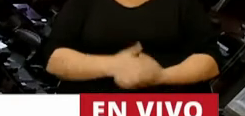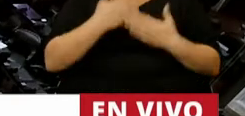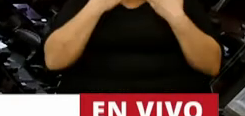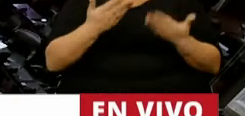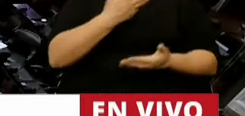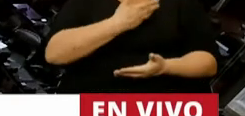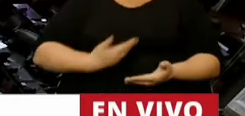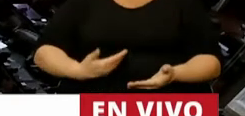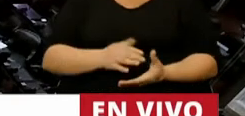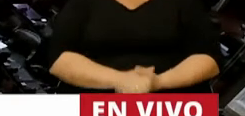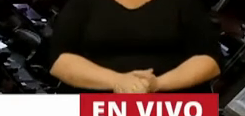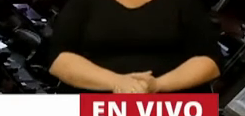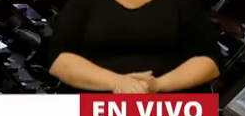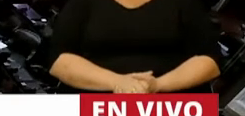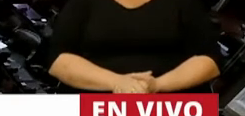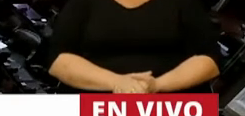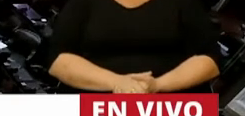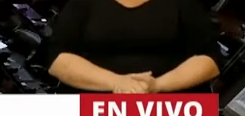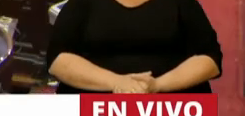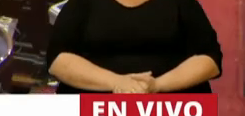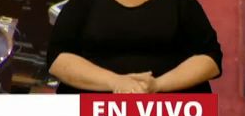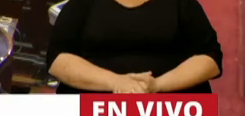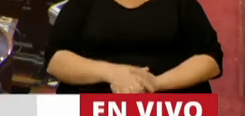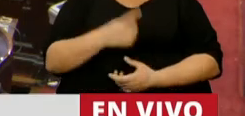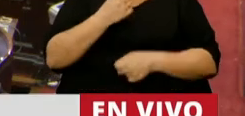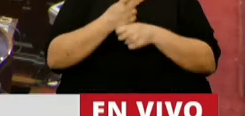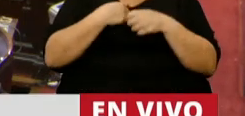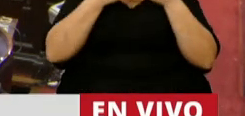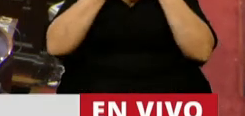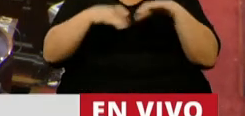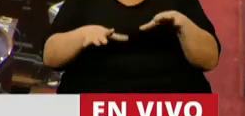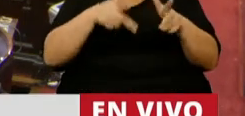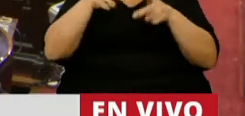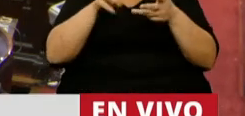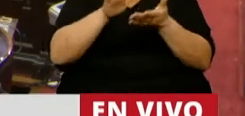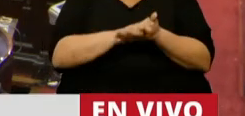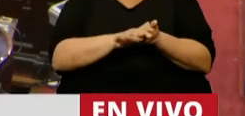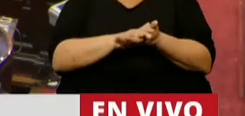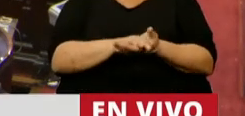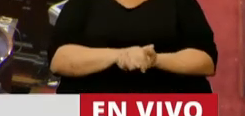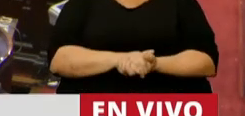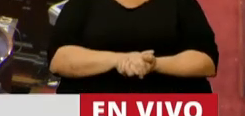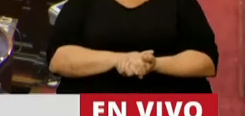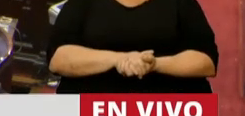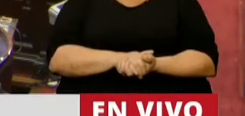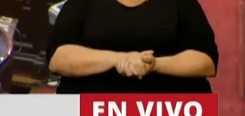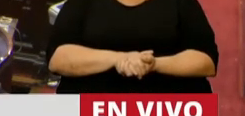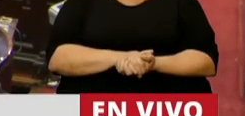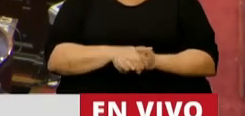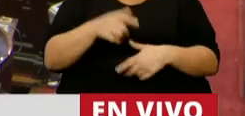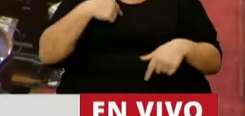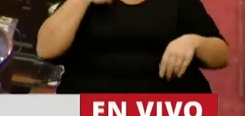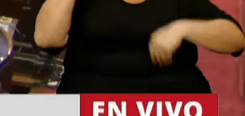Gracias, presidente. Quiero empezar manifestando una